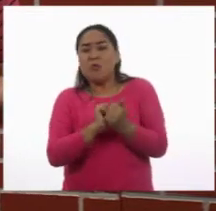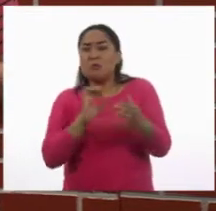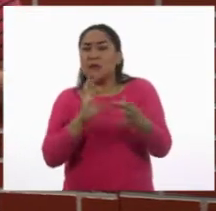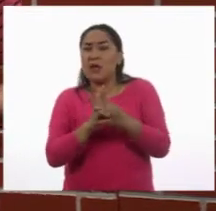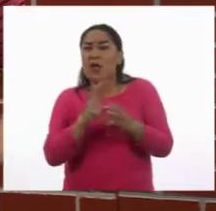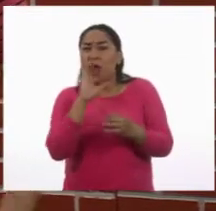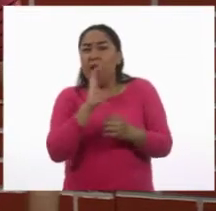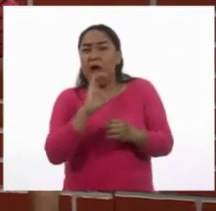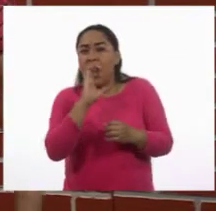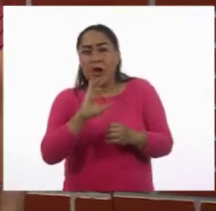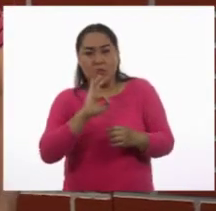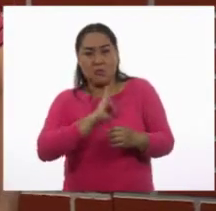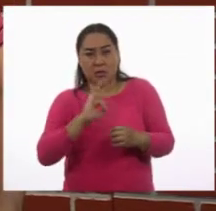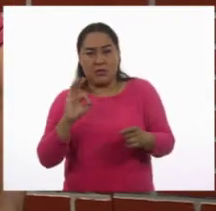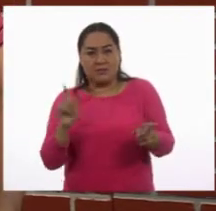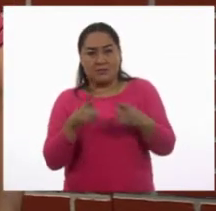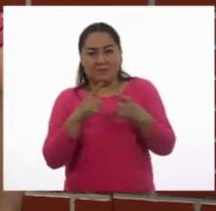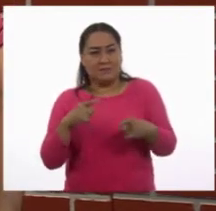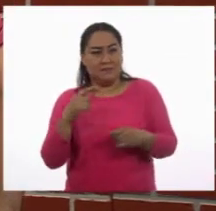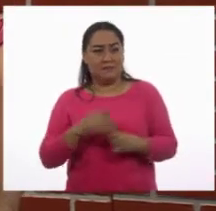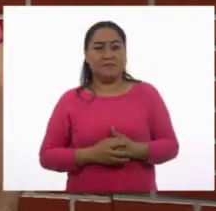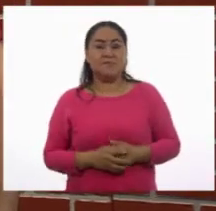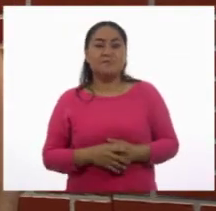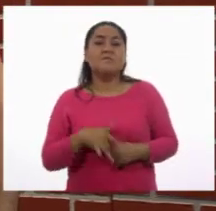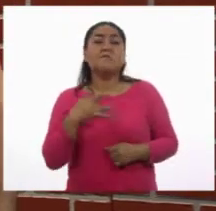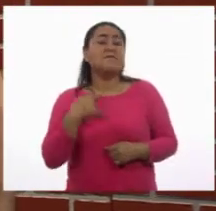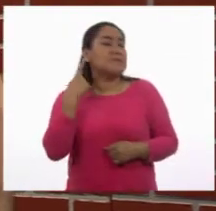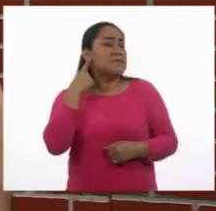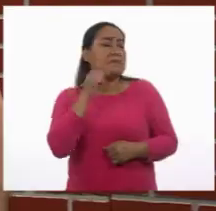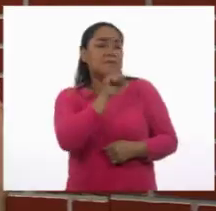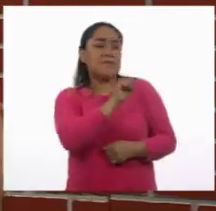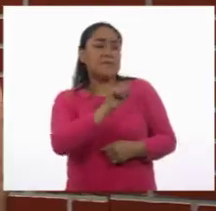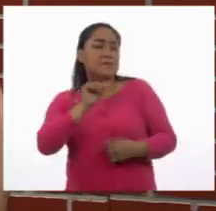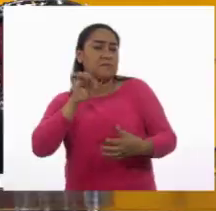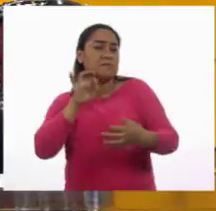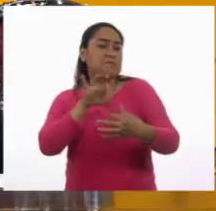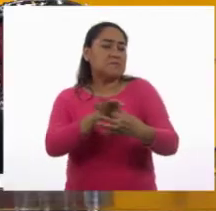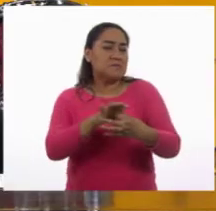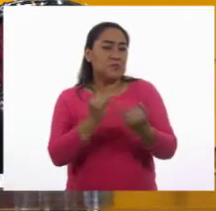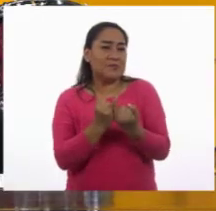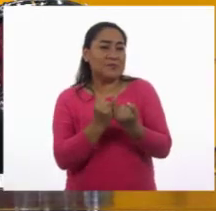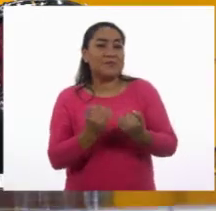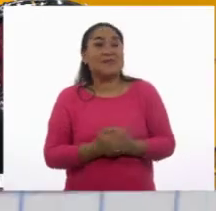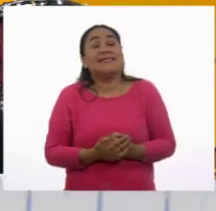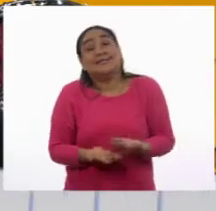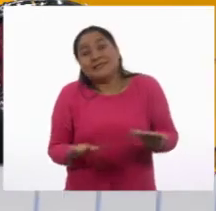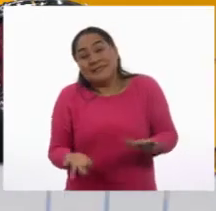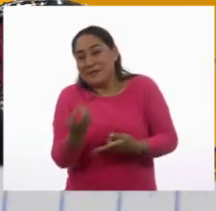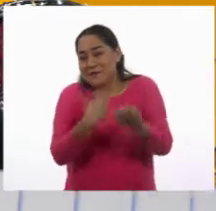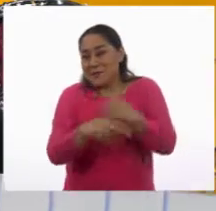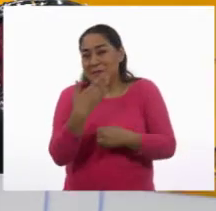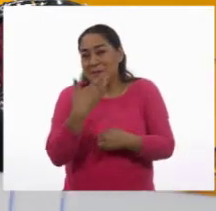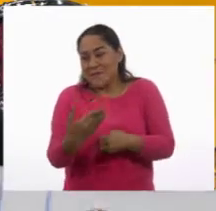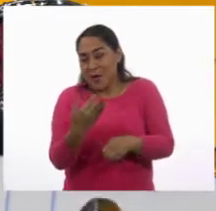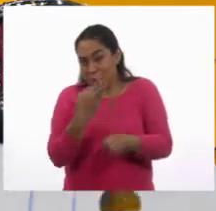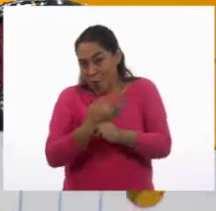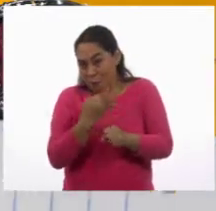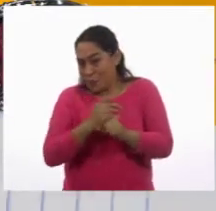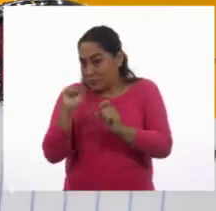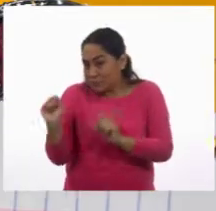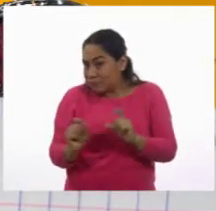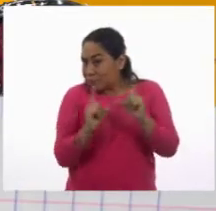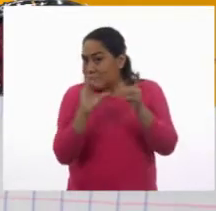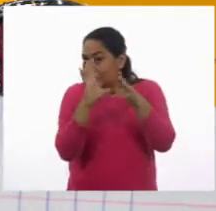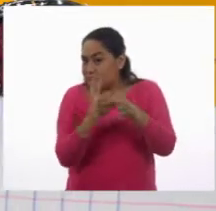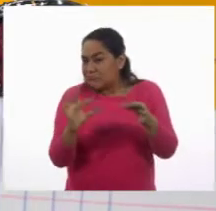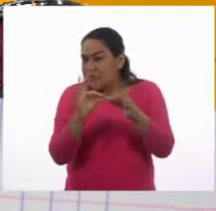Muy sencillo, vean. Bueno, pues bienvenidos a este programa en